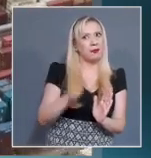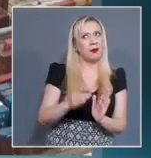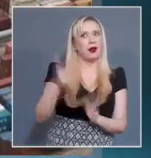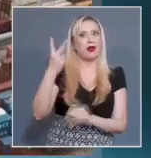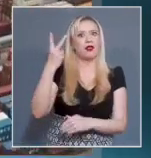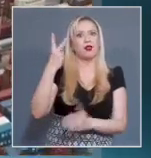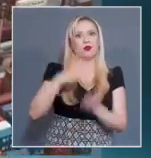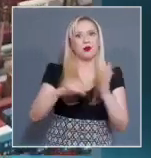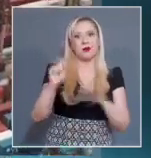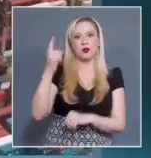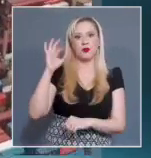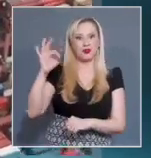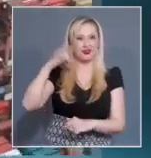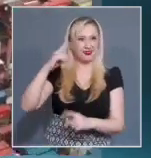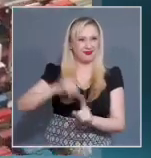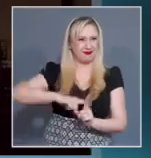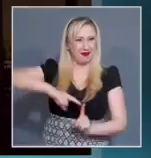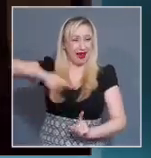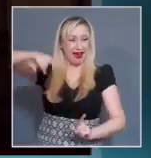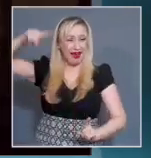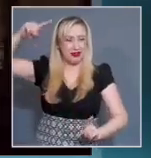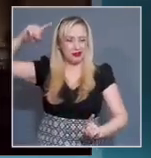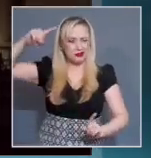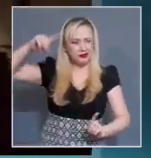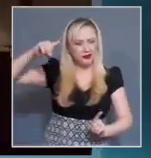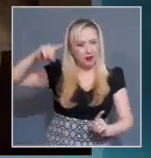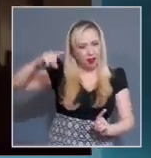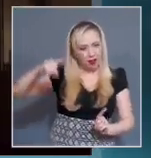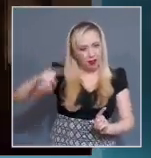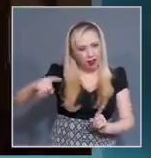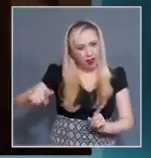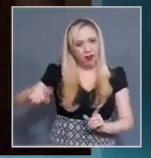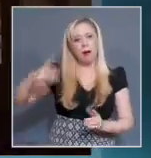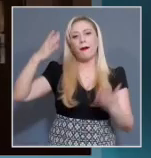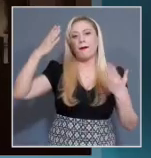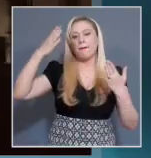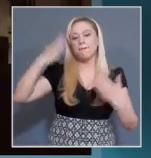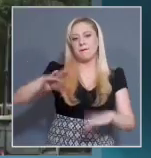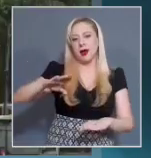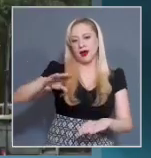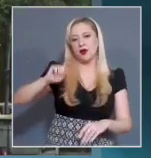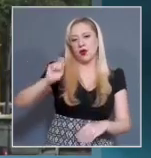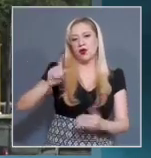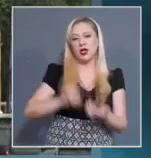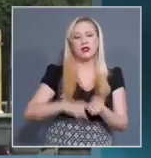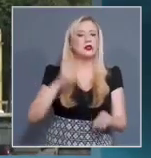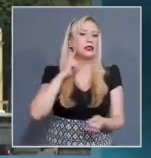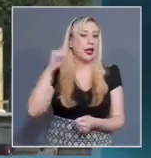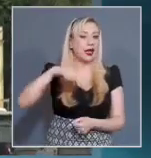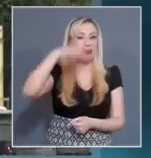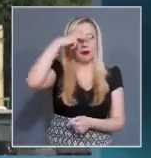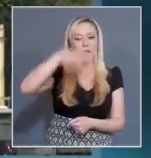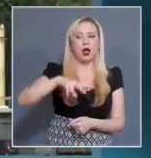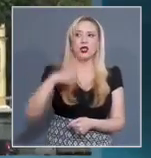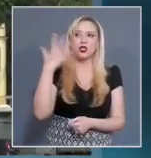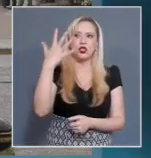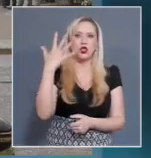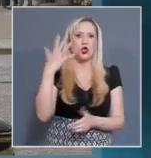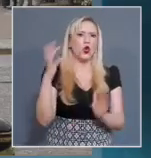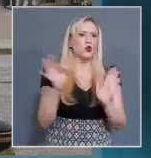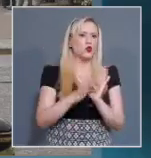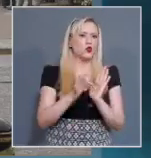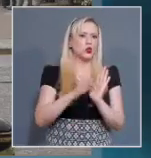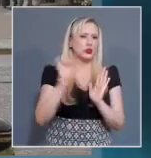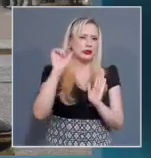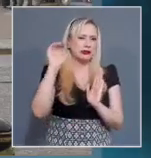que al cierre del 2023, el Banco de México recortará su tasa de interés en 25 puntos base y un crecimiento